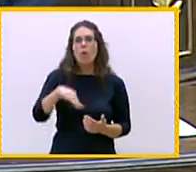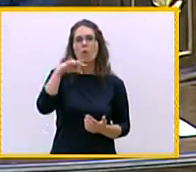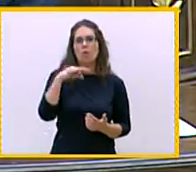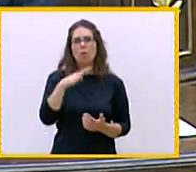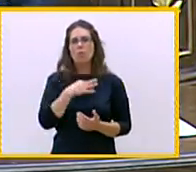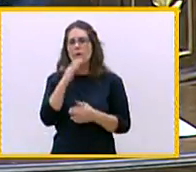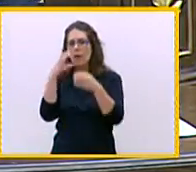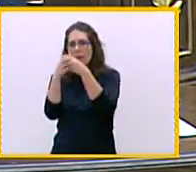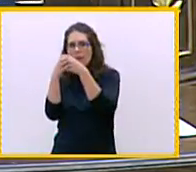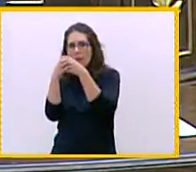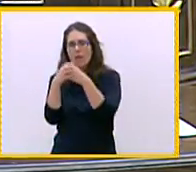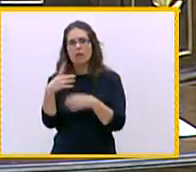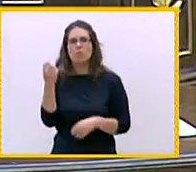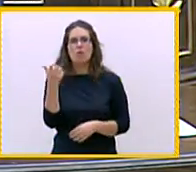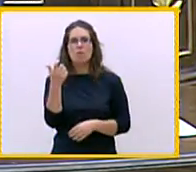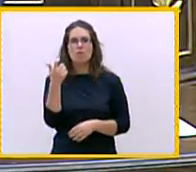intimidación y coacción